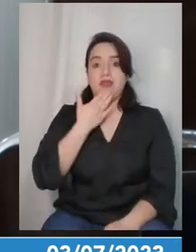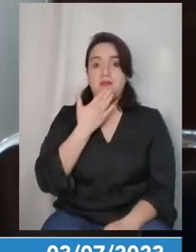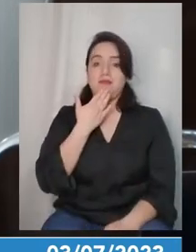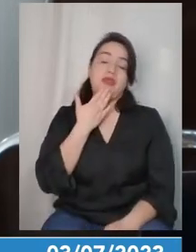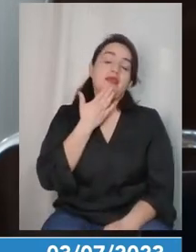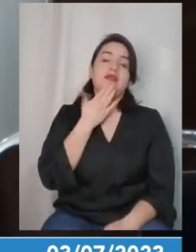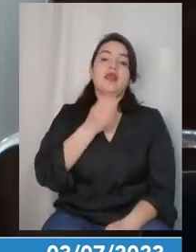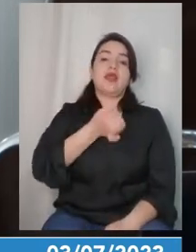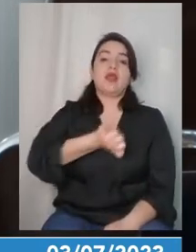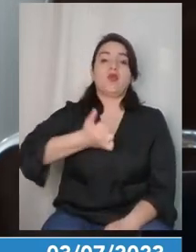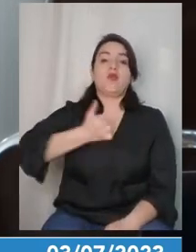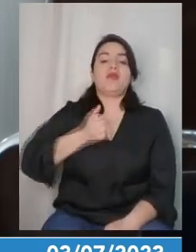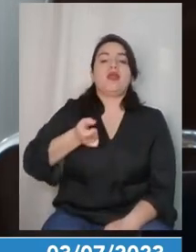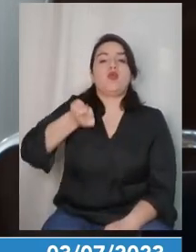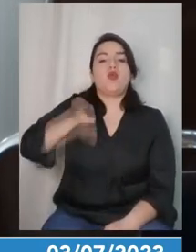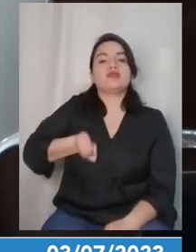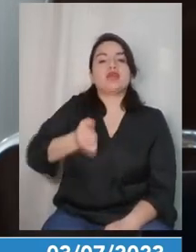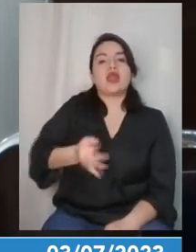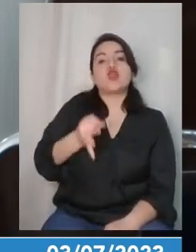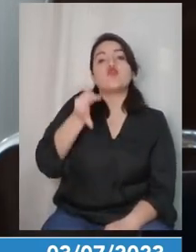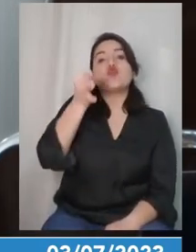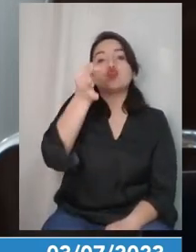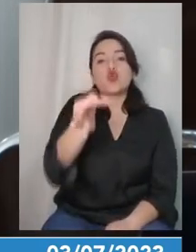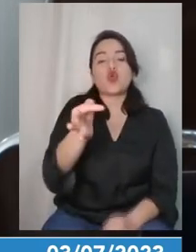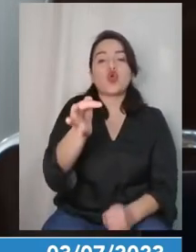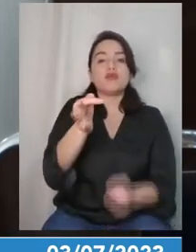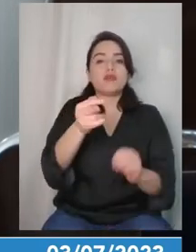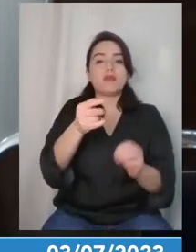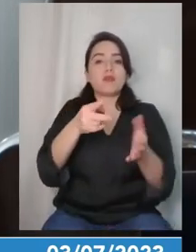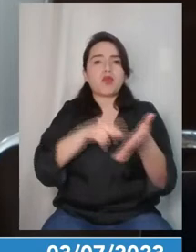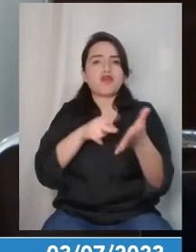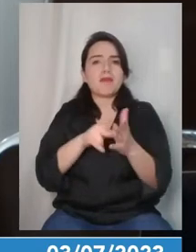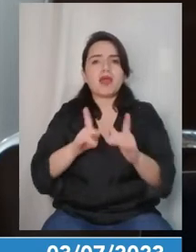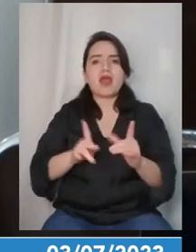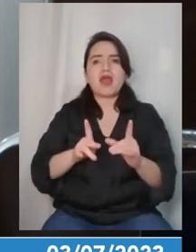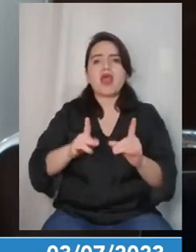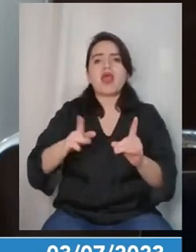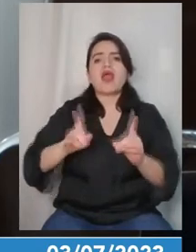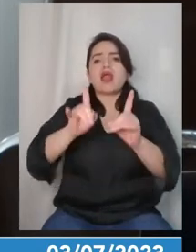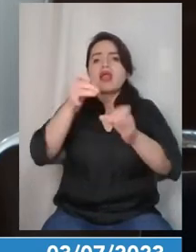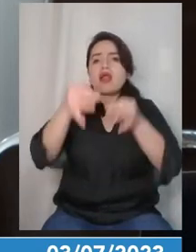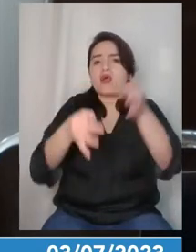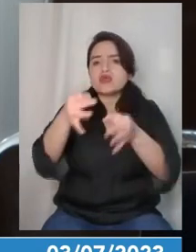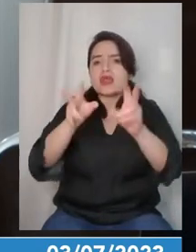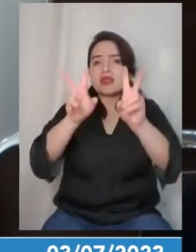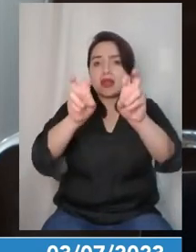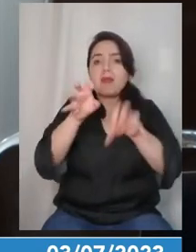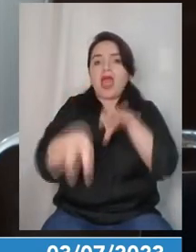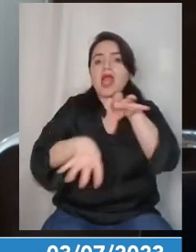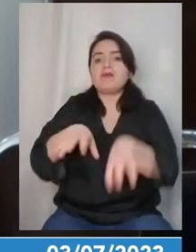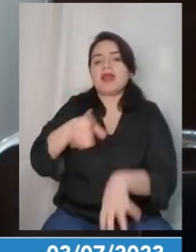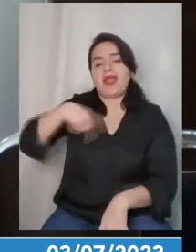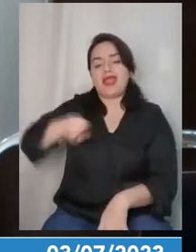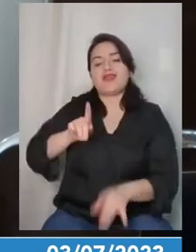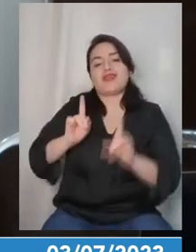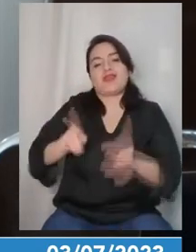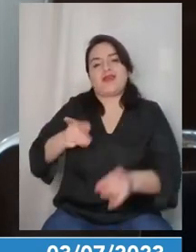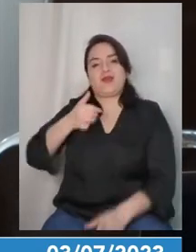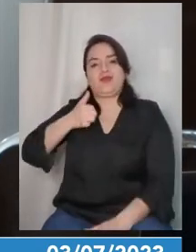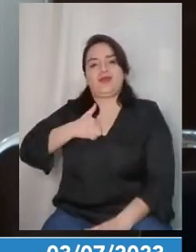de mañana cuando resuelvan distintas causas que tengan que ver con animales. Ahora, respecto a